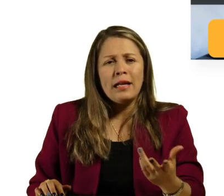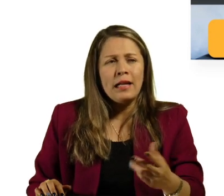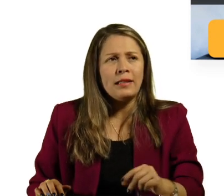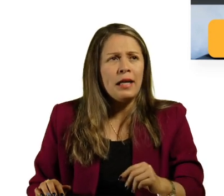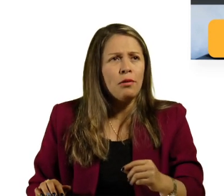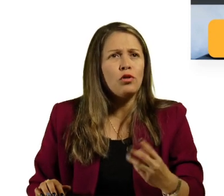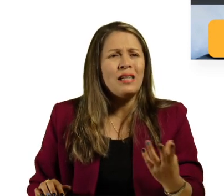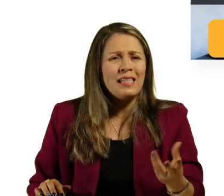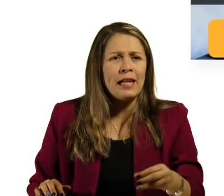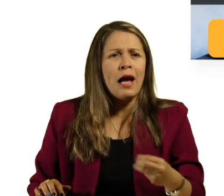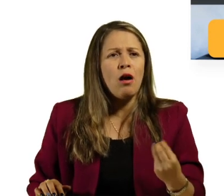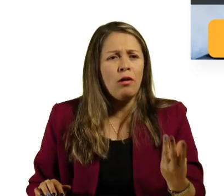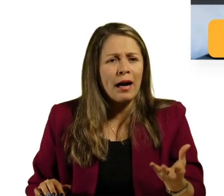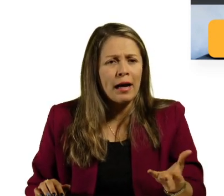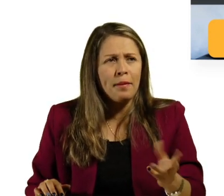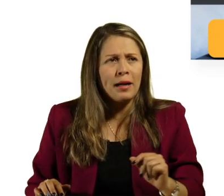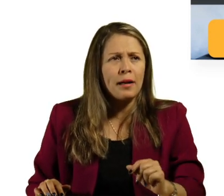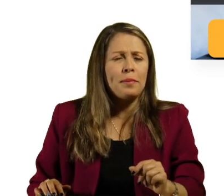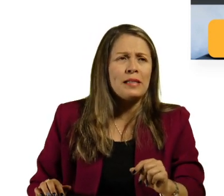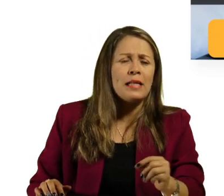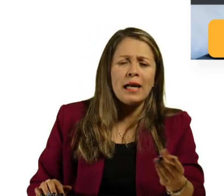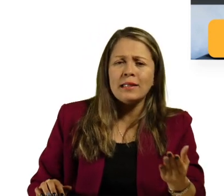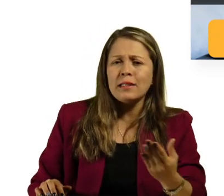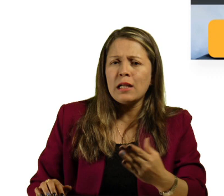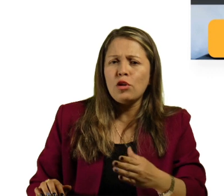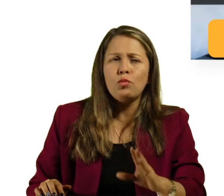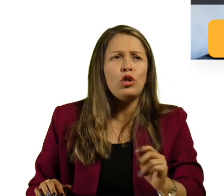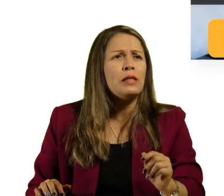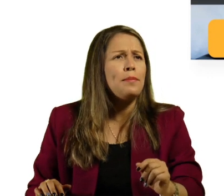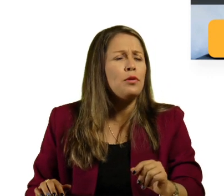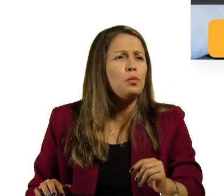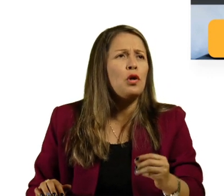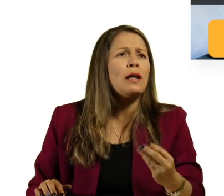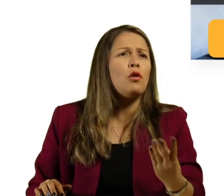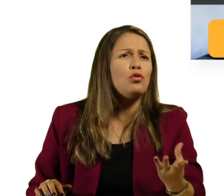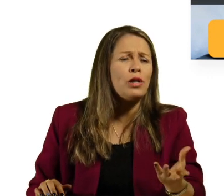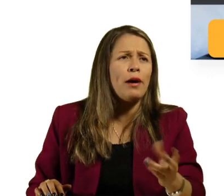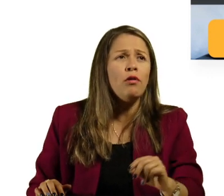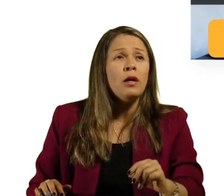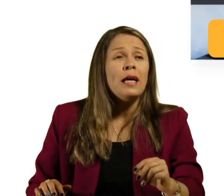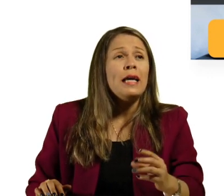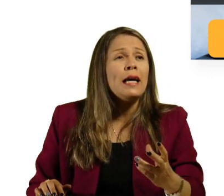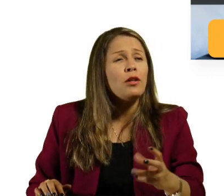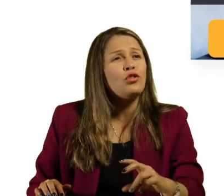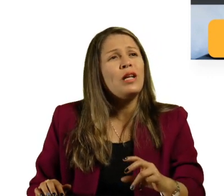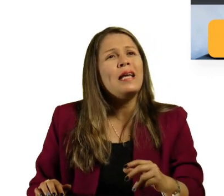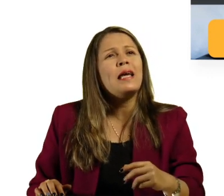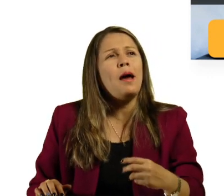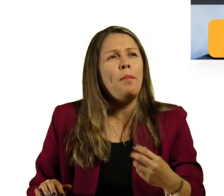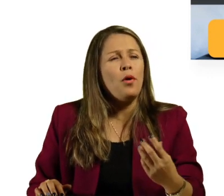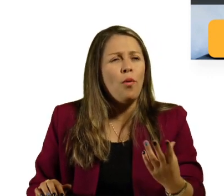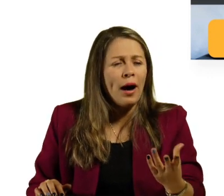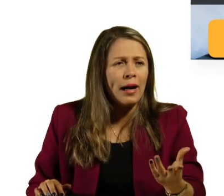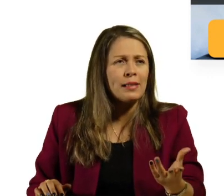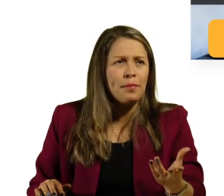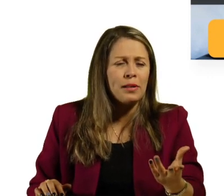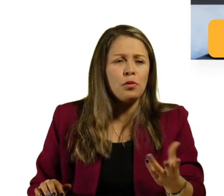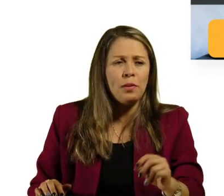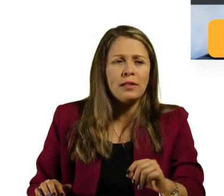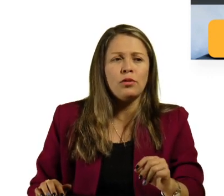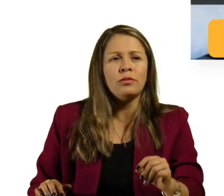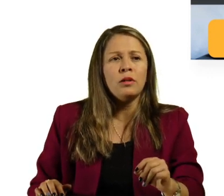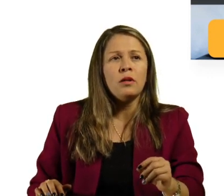órganos legislativos, el Senado, la Cámara de Representantes, en los municipios, por el Consejo, y ellos tienen que aprobar